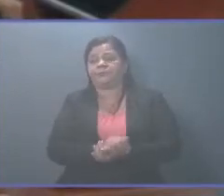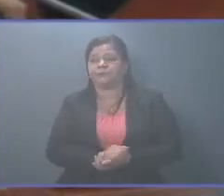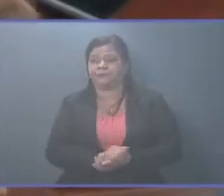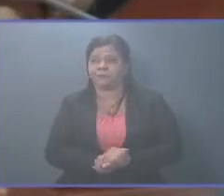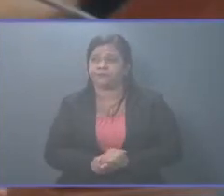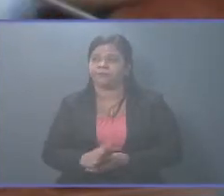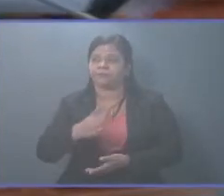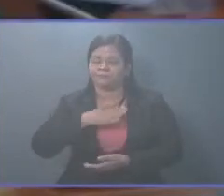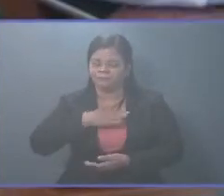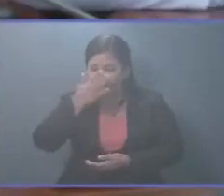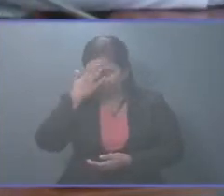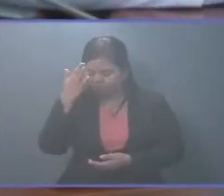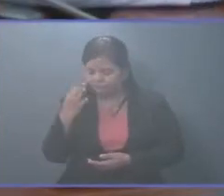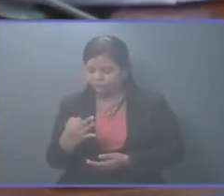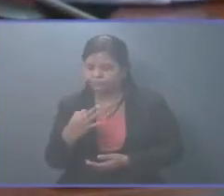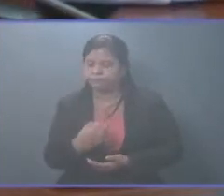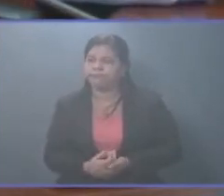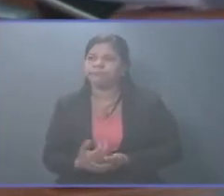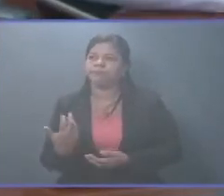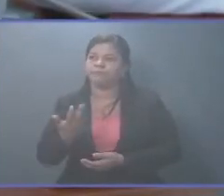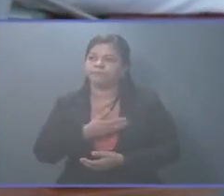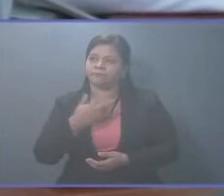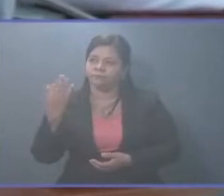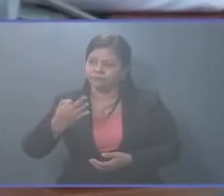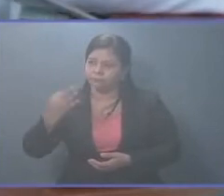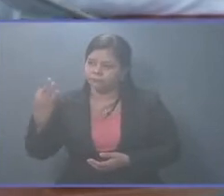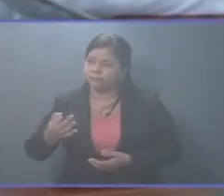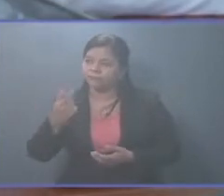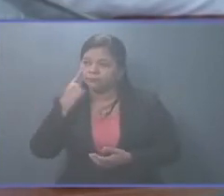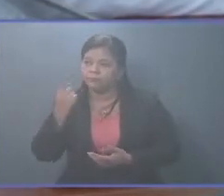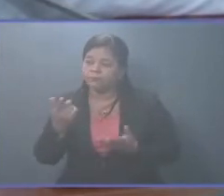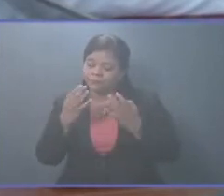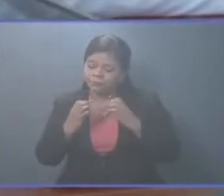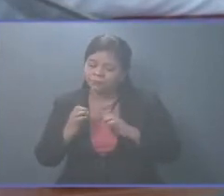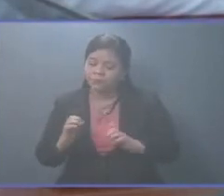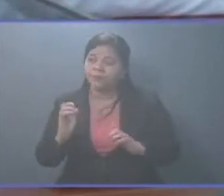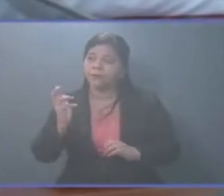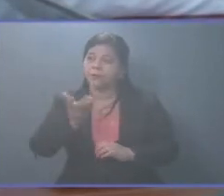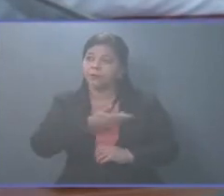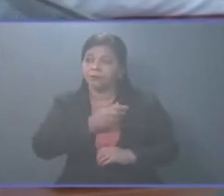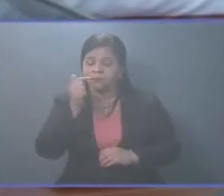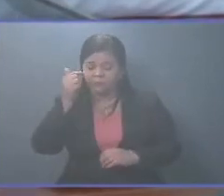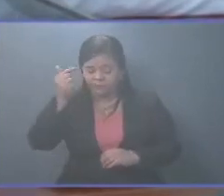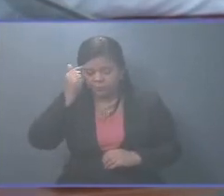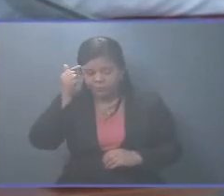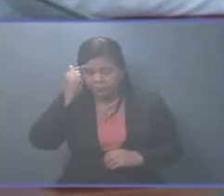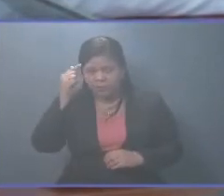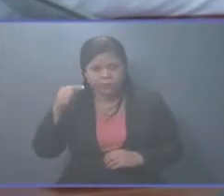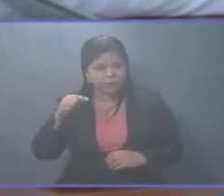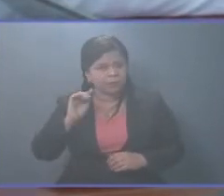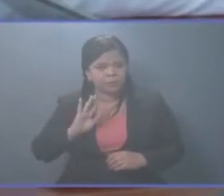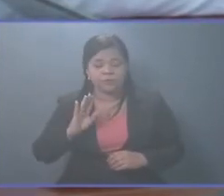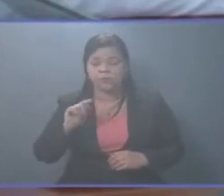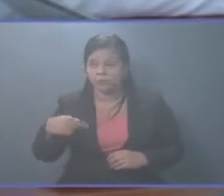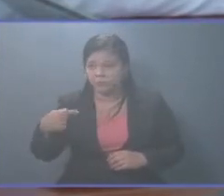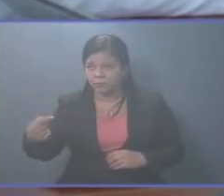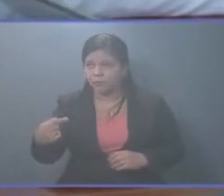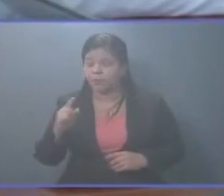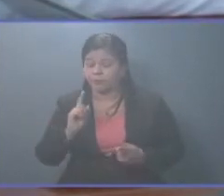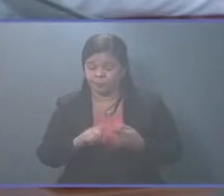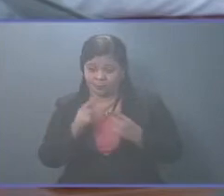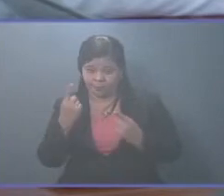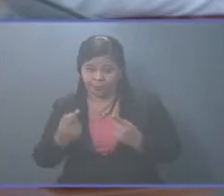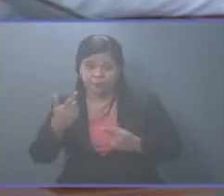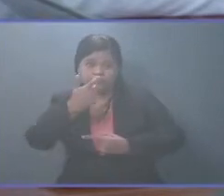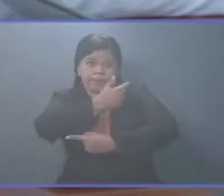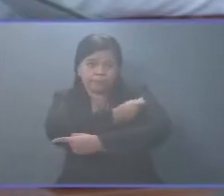Ya pienso yo pues que y debemos de tener otra estrategia que también hay que tener aquí en mente. Una de ellas es que la